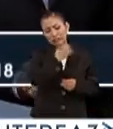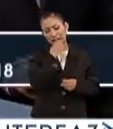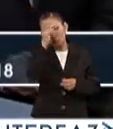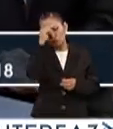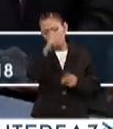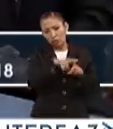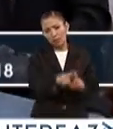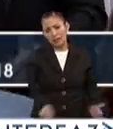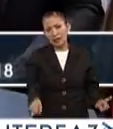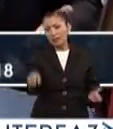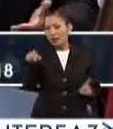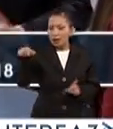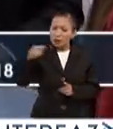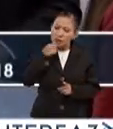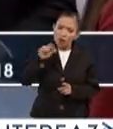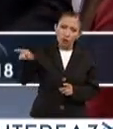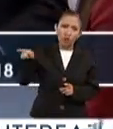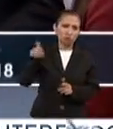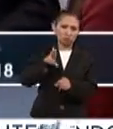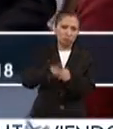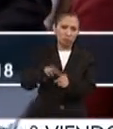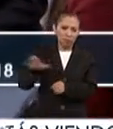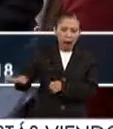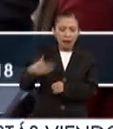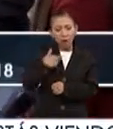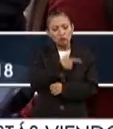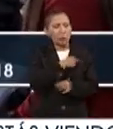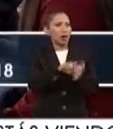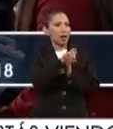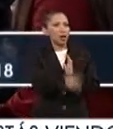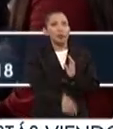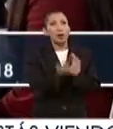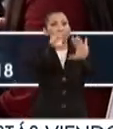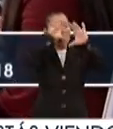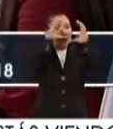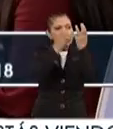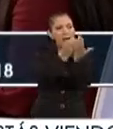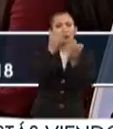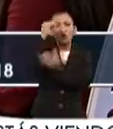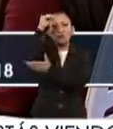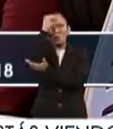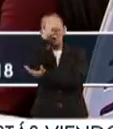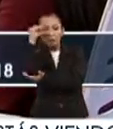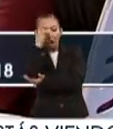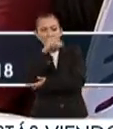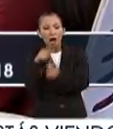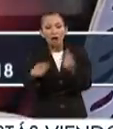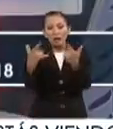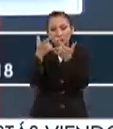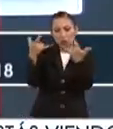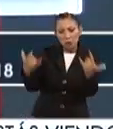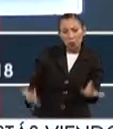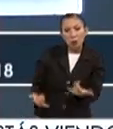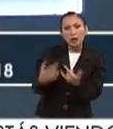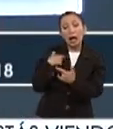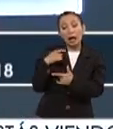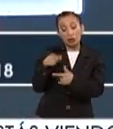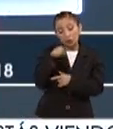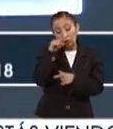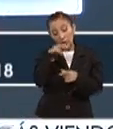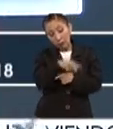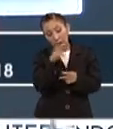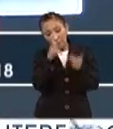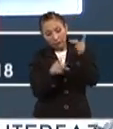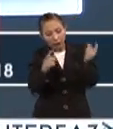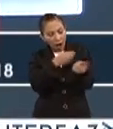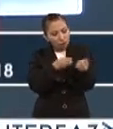sobredotados son diferentes a otros niños. Entonces les gustan, por ejemplo, los planetas, los dinosaurios, la historia. Entonces, entre ellos, cuando los